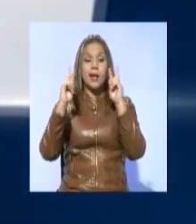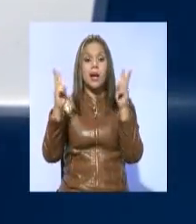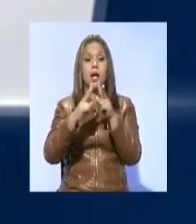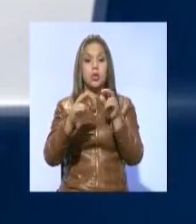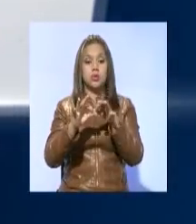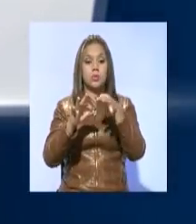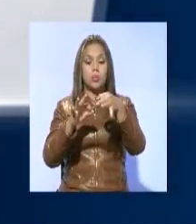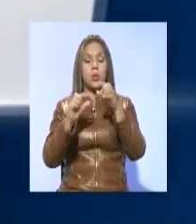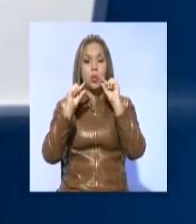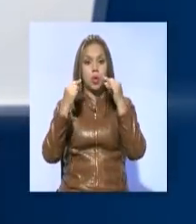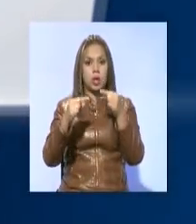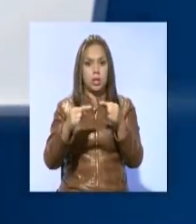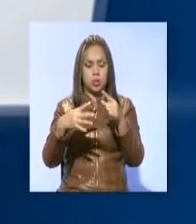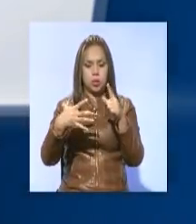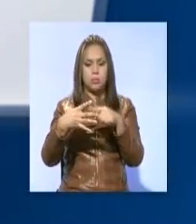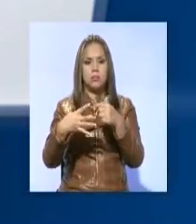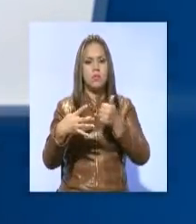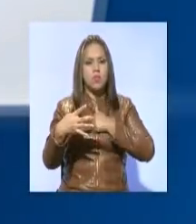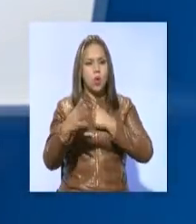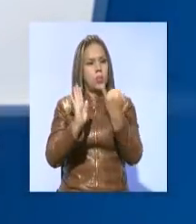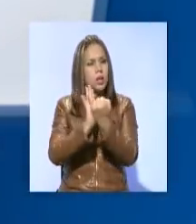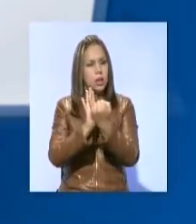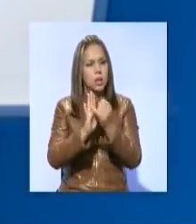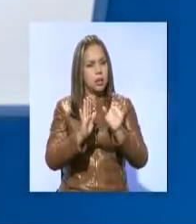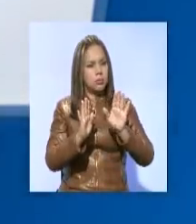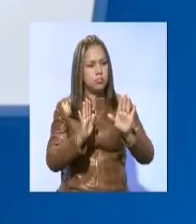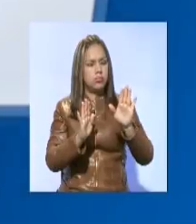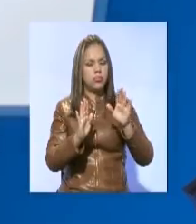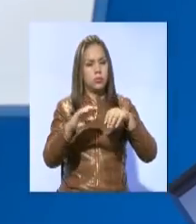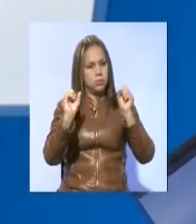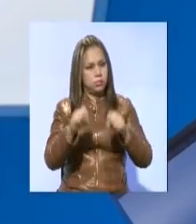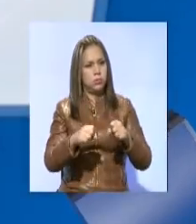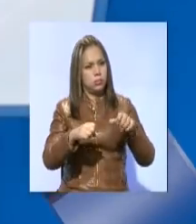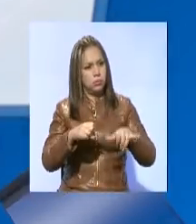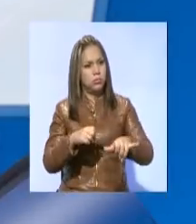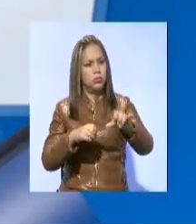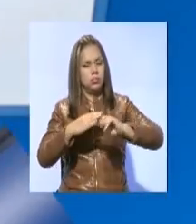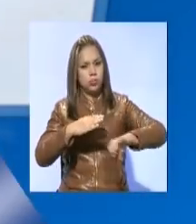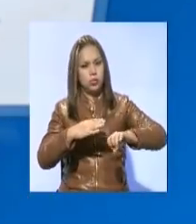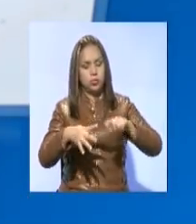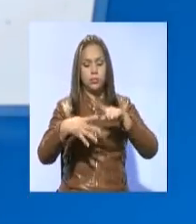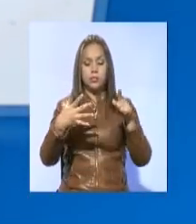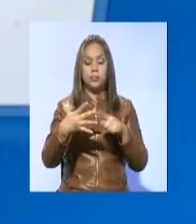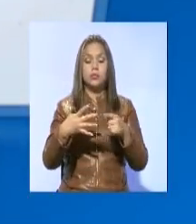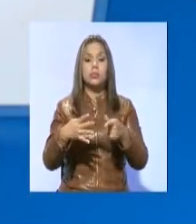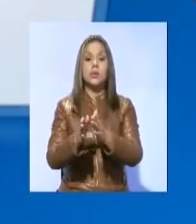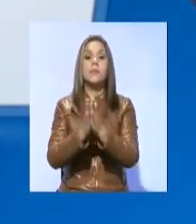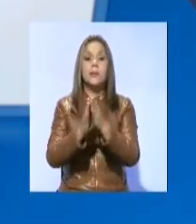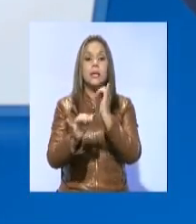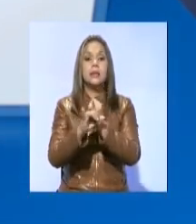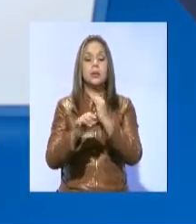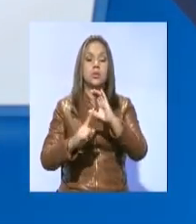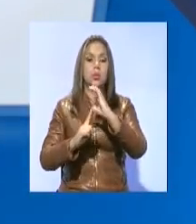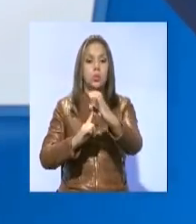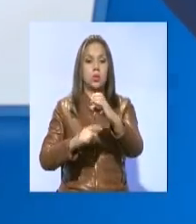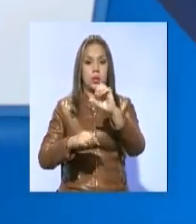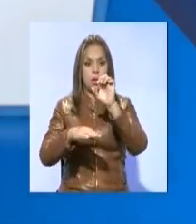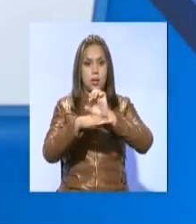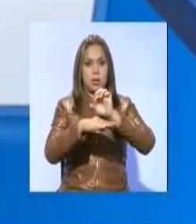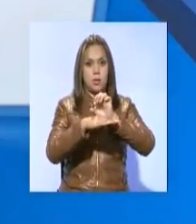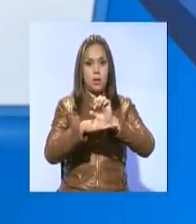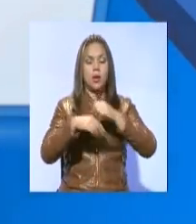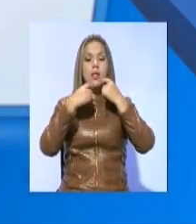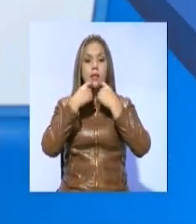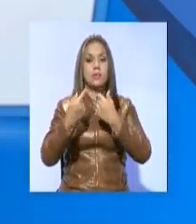al pueblo quichua Salasaca como patrimonio cultural intangible del Ecuador. Demandar al Instituto Nacional de Patrimonio Cultural del Ecuador